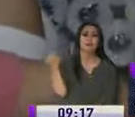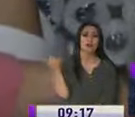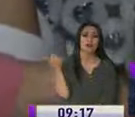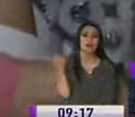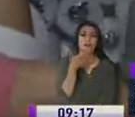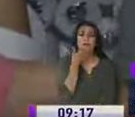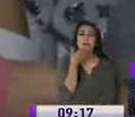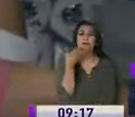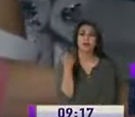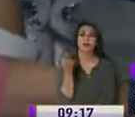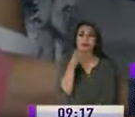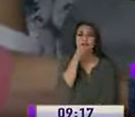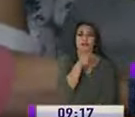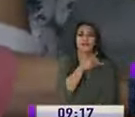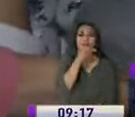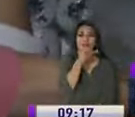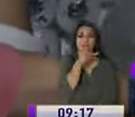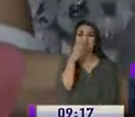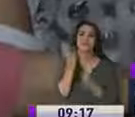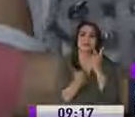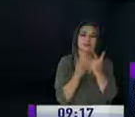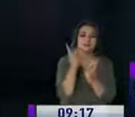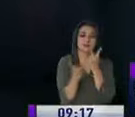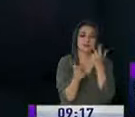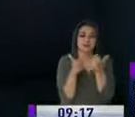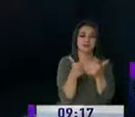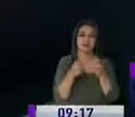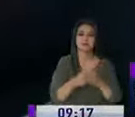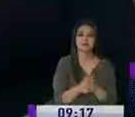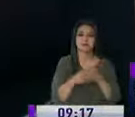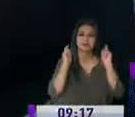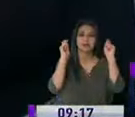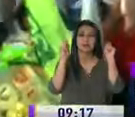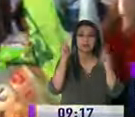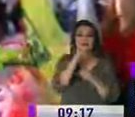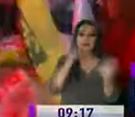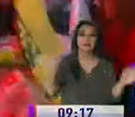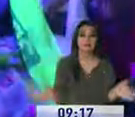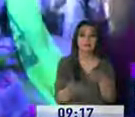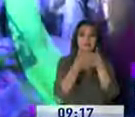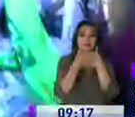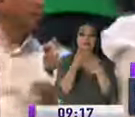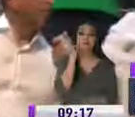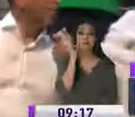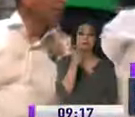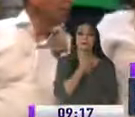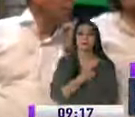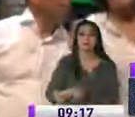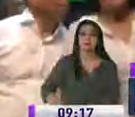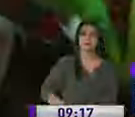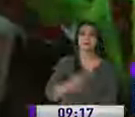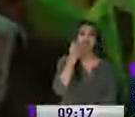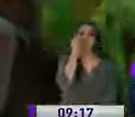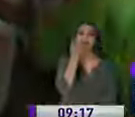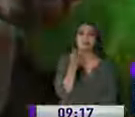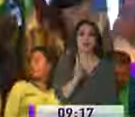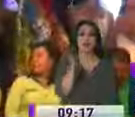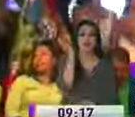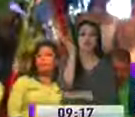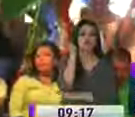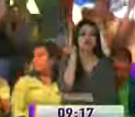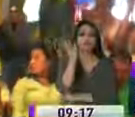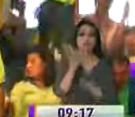puede tener Puerto Viejo, que nos visite. Cerrando campaña aquí en Puerto Viejo. La vicepresidenta de la República también se dirigió al